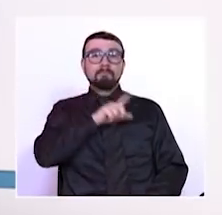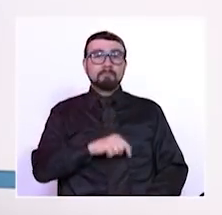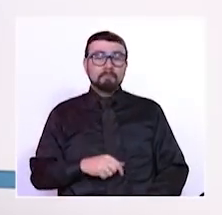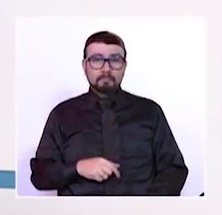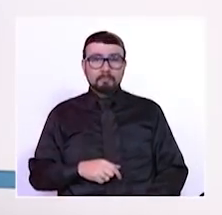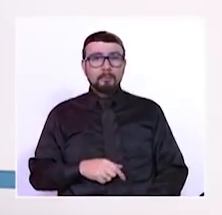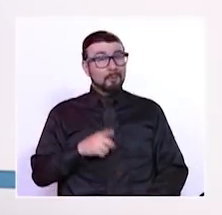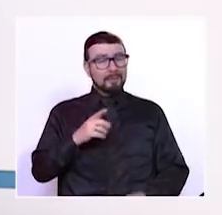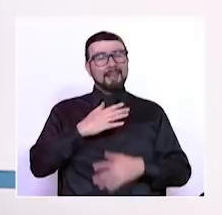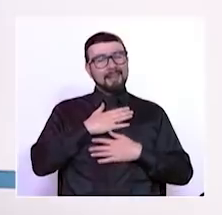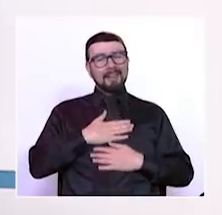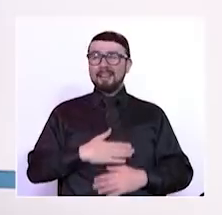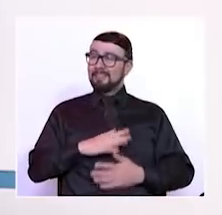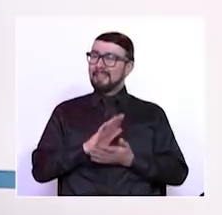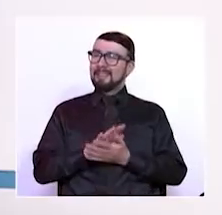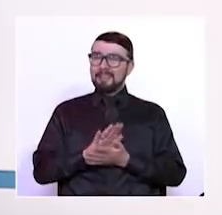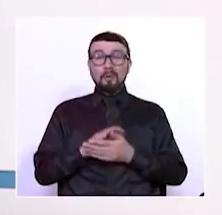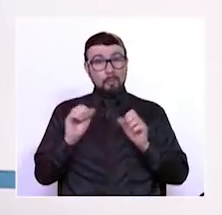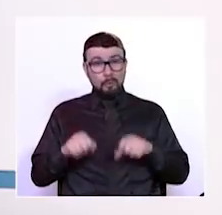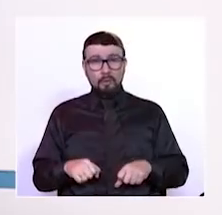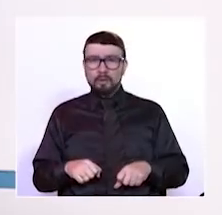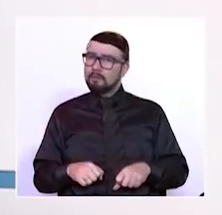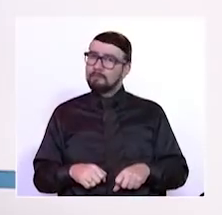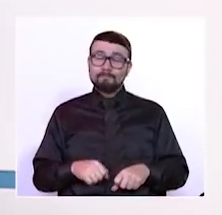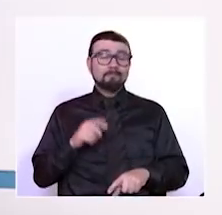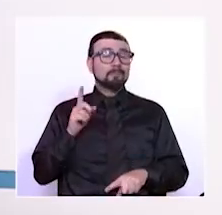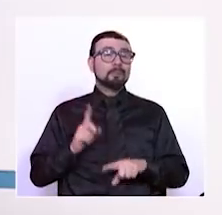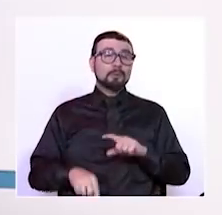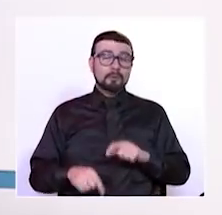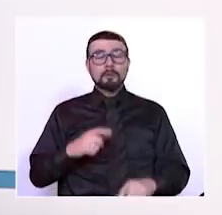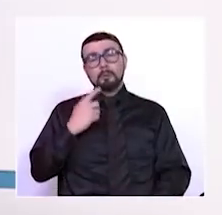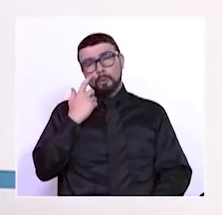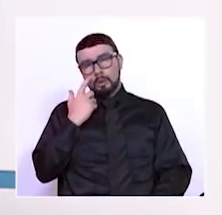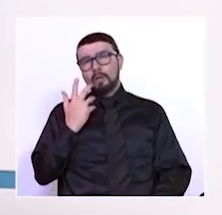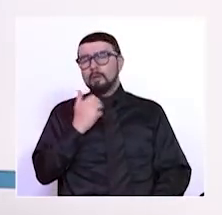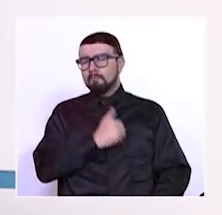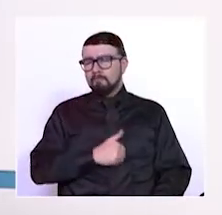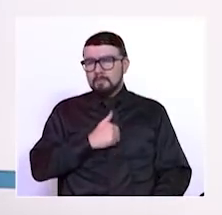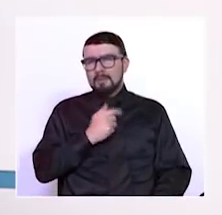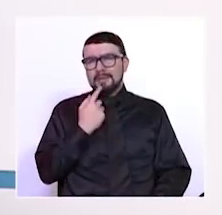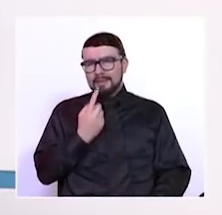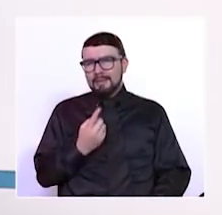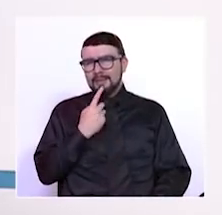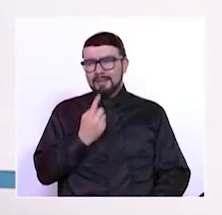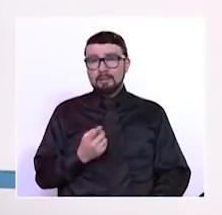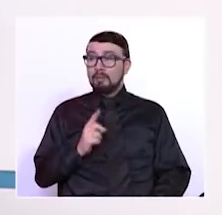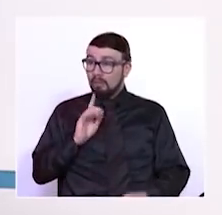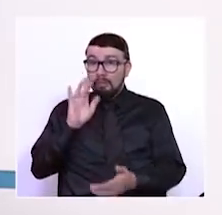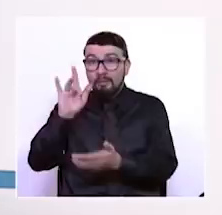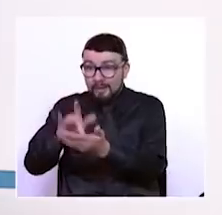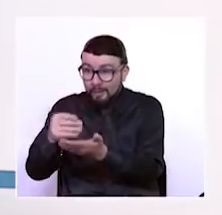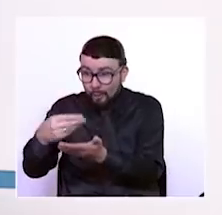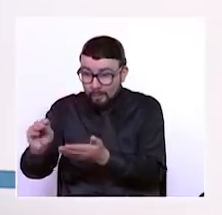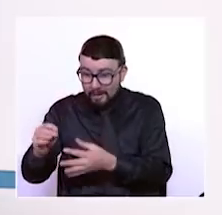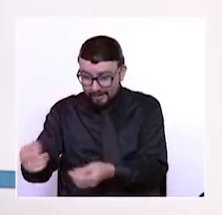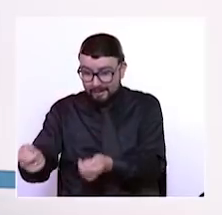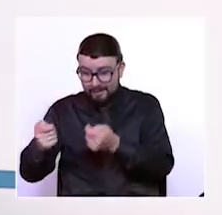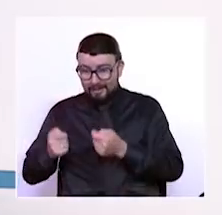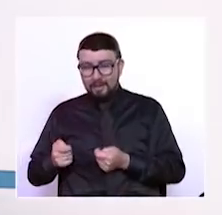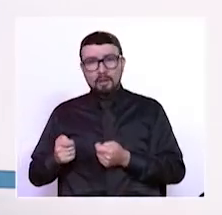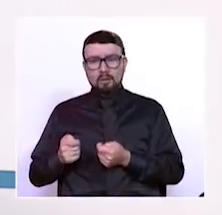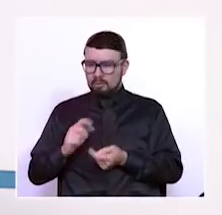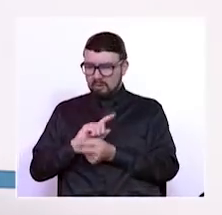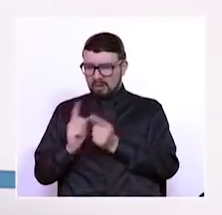¿Con qué tranquilidad podrá dormir una persona que haga eso? Por eso les digo, a esos sitios no vuelvan a comprar productos cuando le cambian